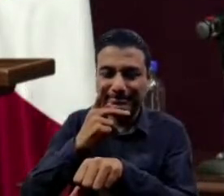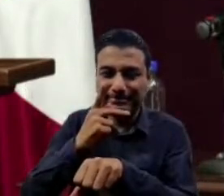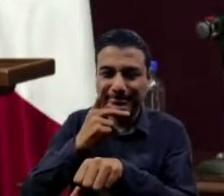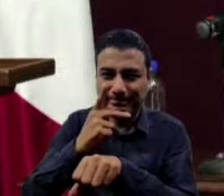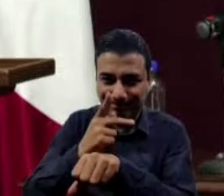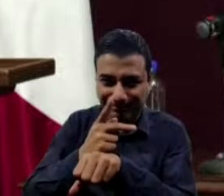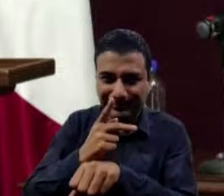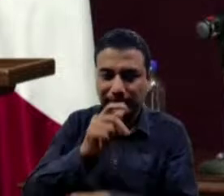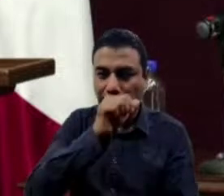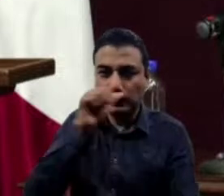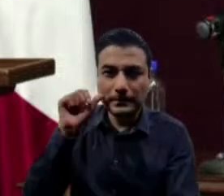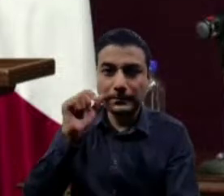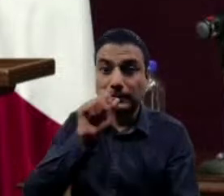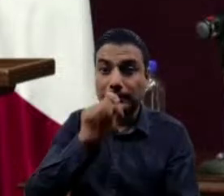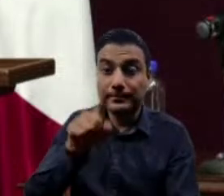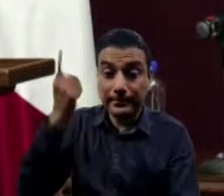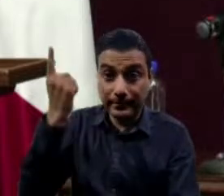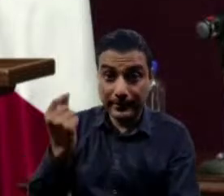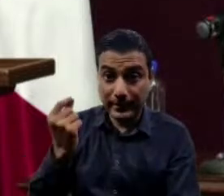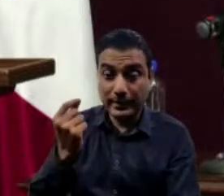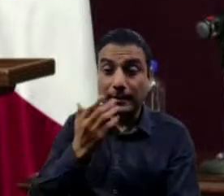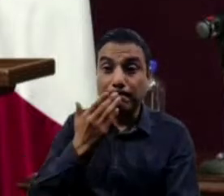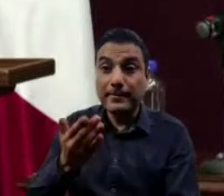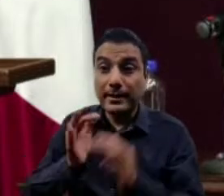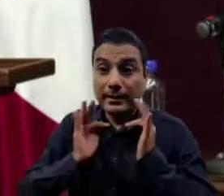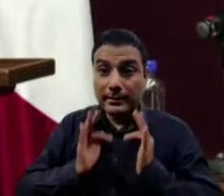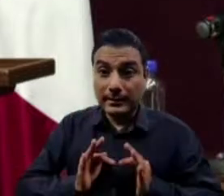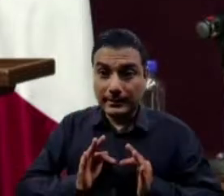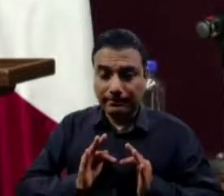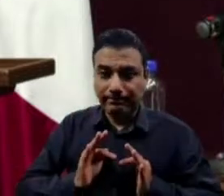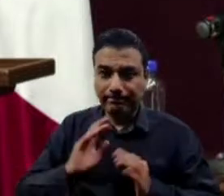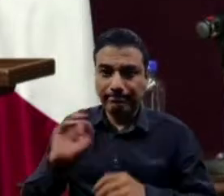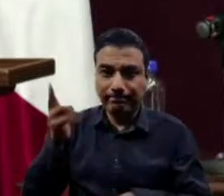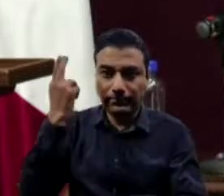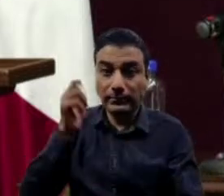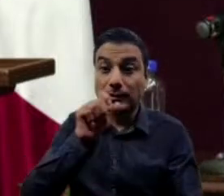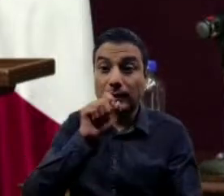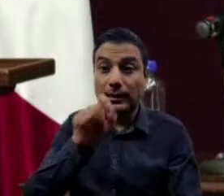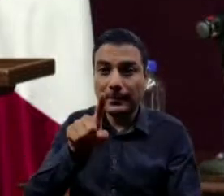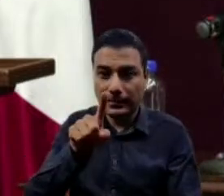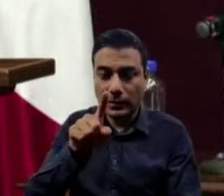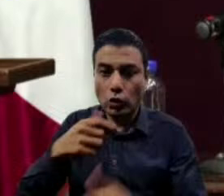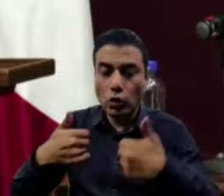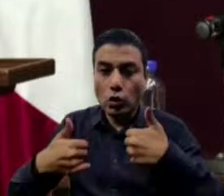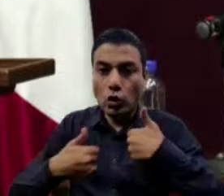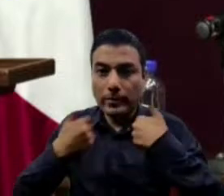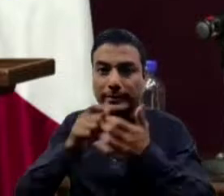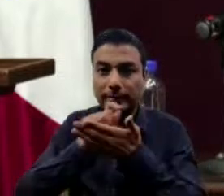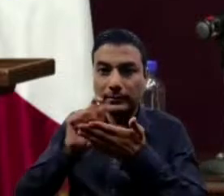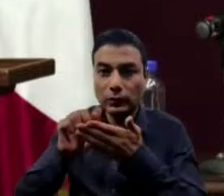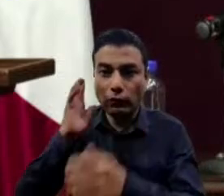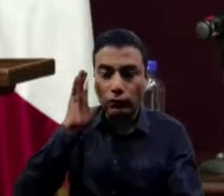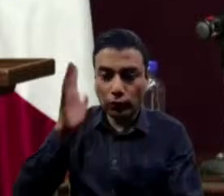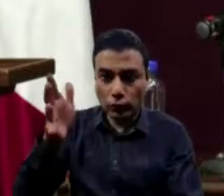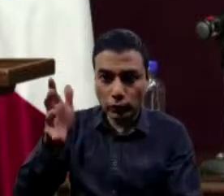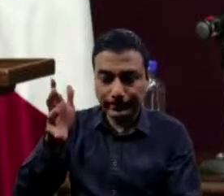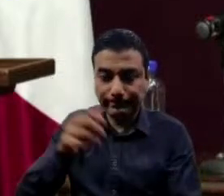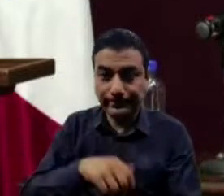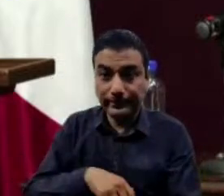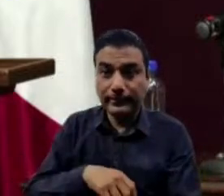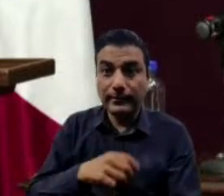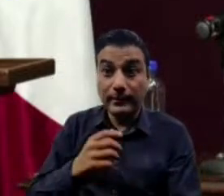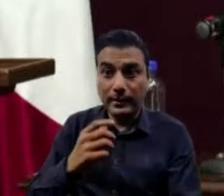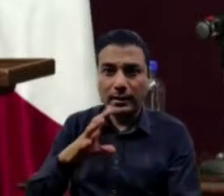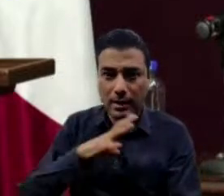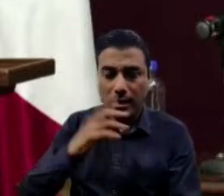para el bienestar Benito Juárez de educación superior, Jóvenes escribiendo el futuro. No obstante lo anterior, la